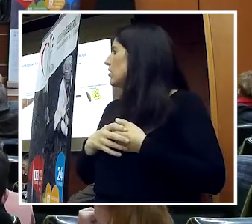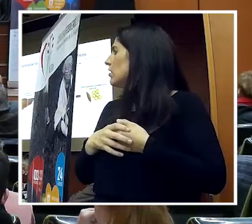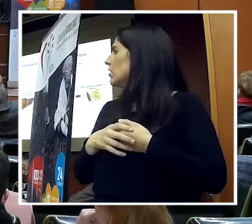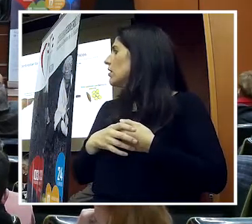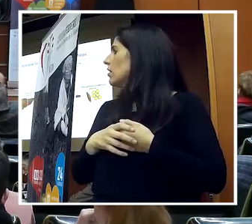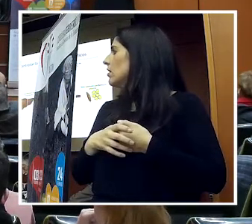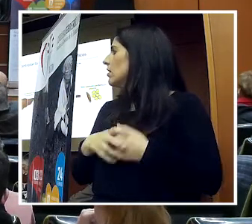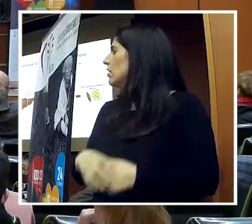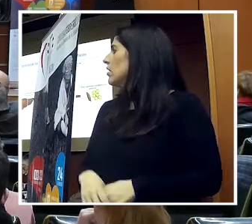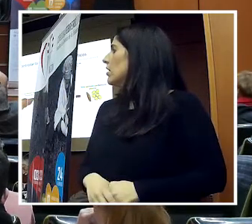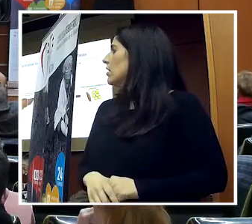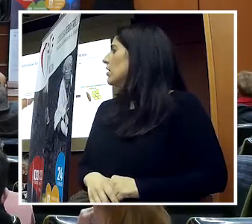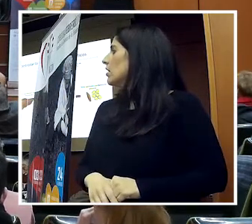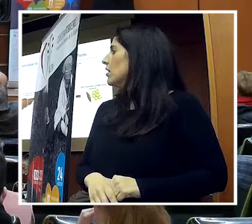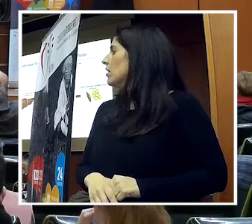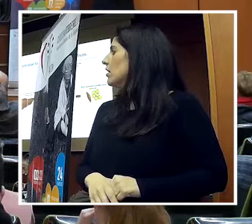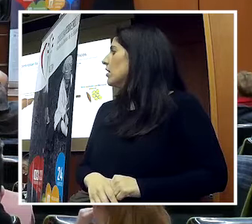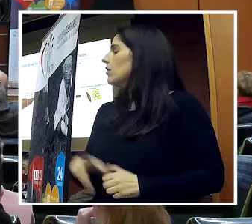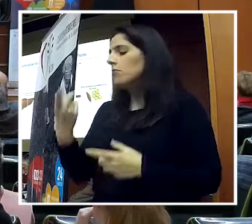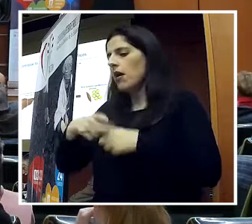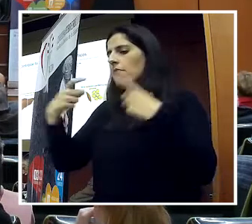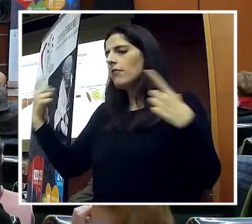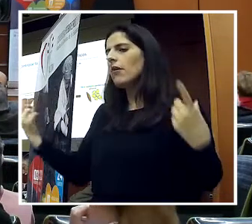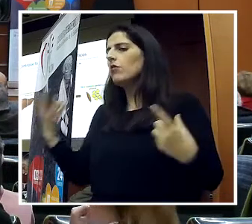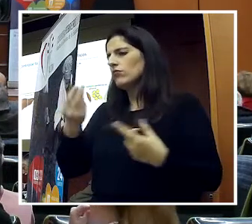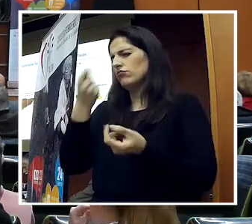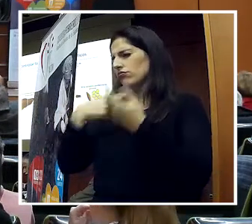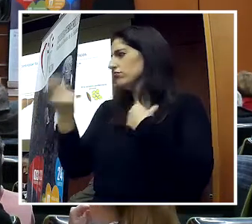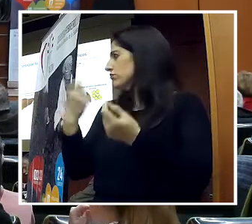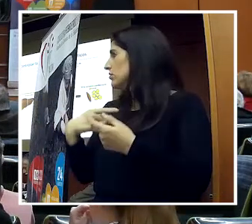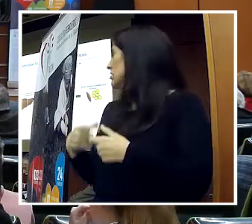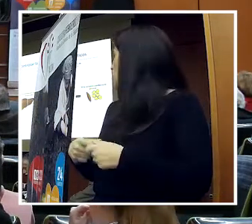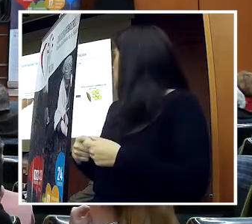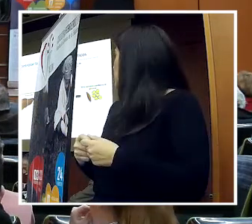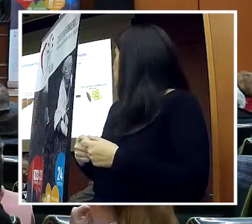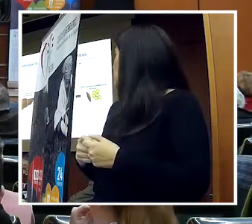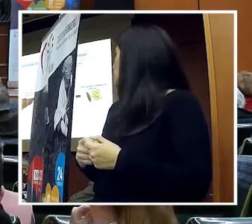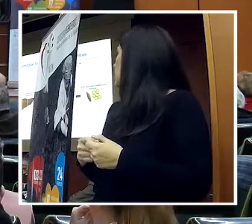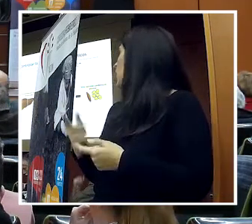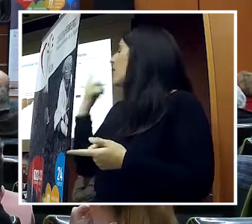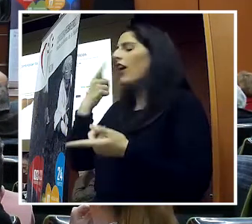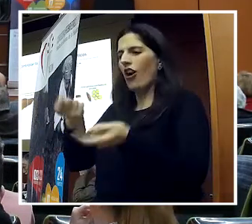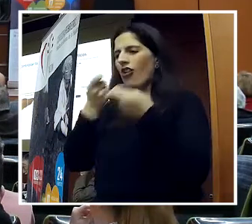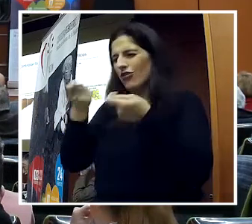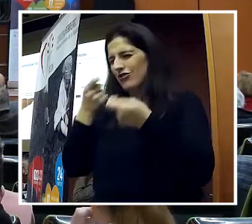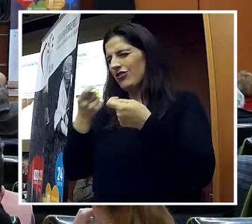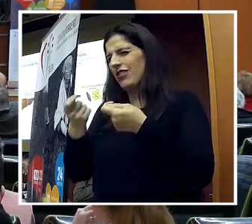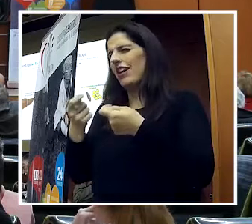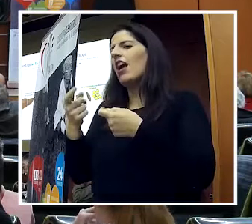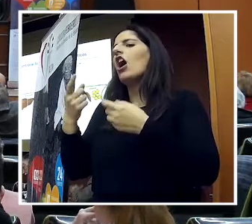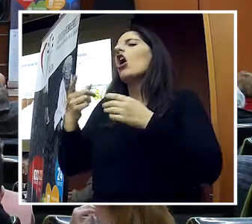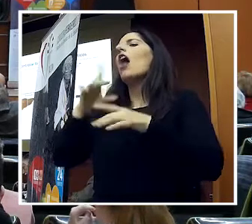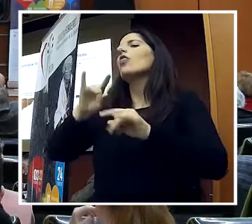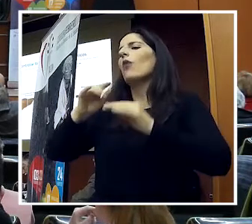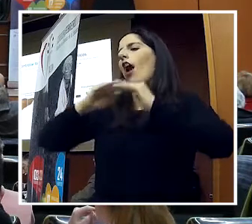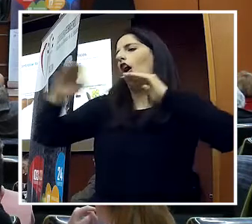y afortunadamente muchos fármacos a través de los cuales intentamos conseguir normoglucemia y